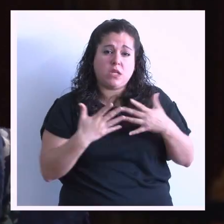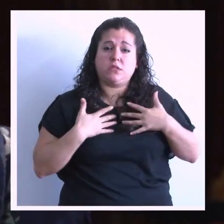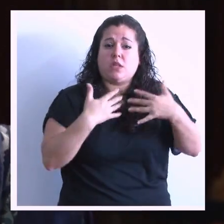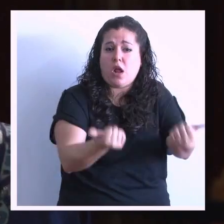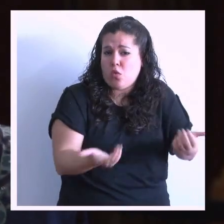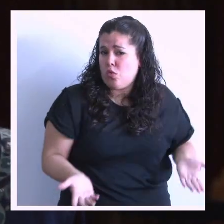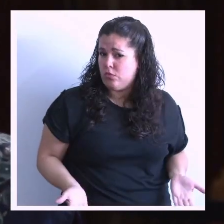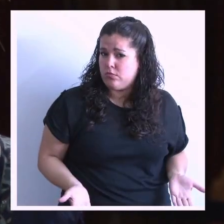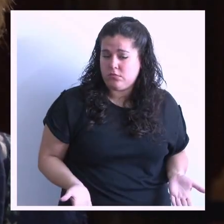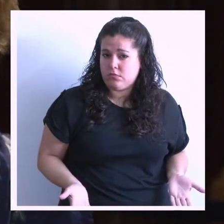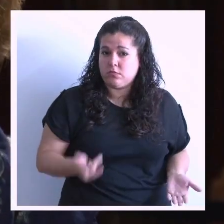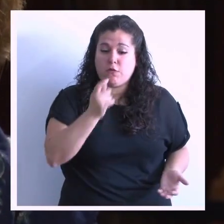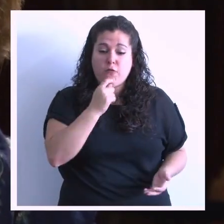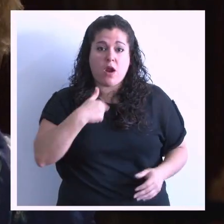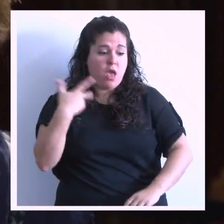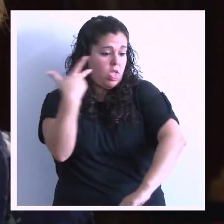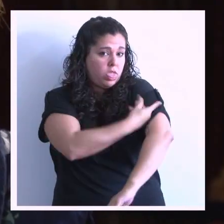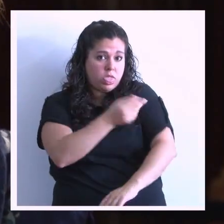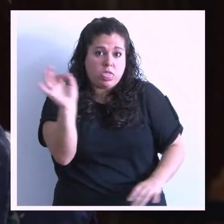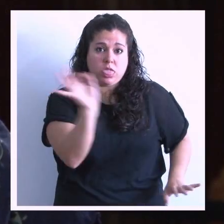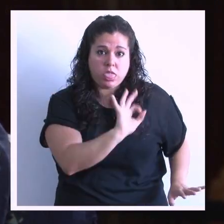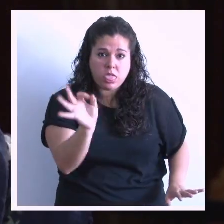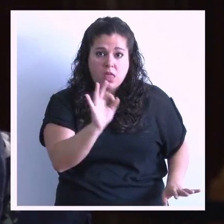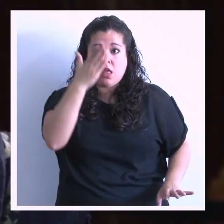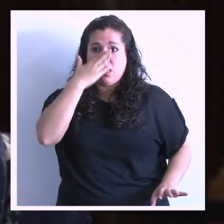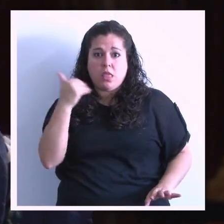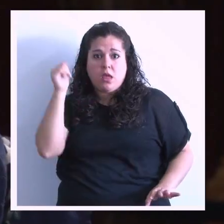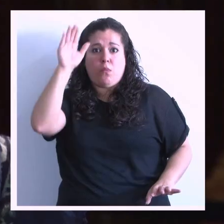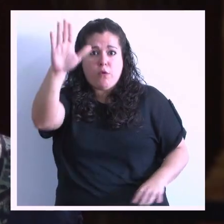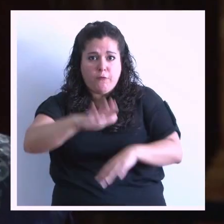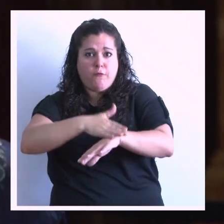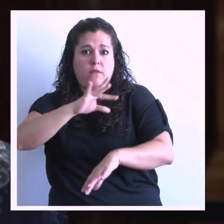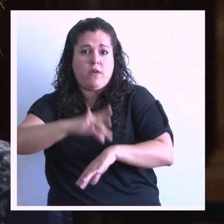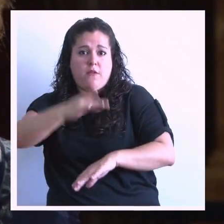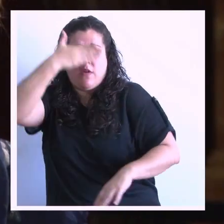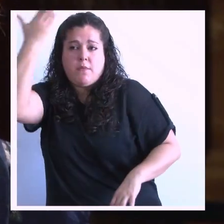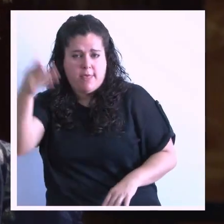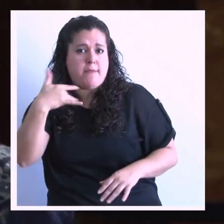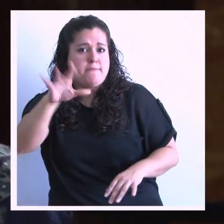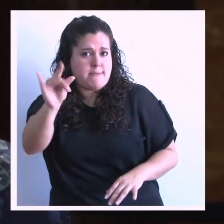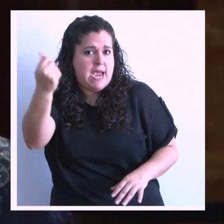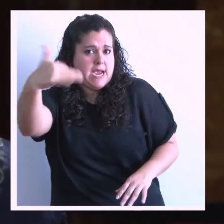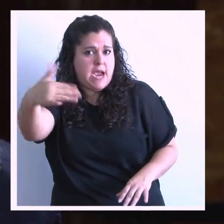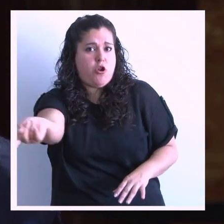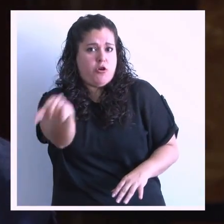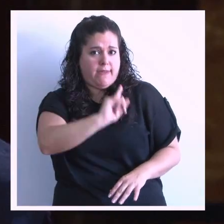en la salud, el papel de la prevención. Si uno vacuna a sus hijos, es menos costoso que después tenés que curar una